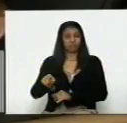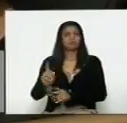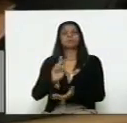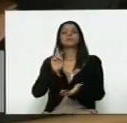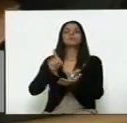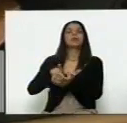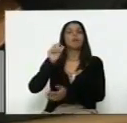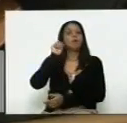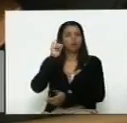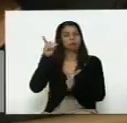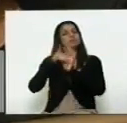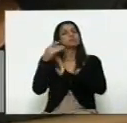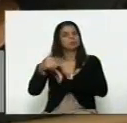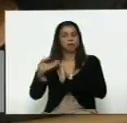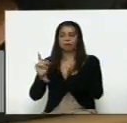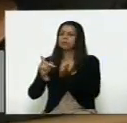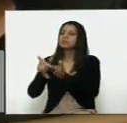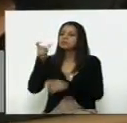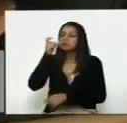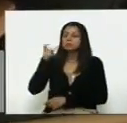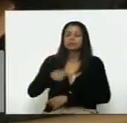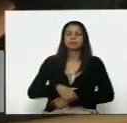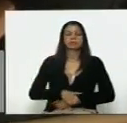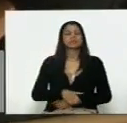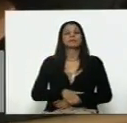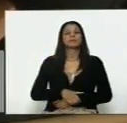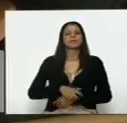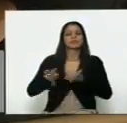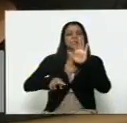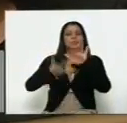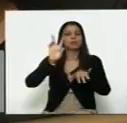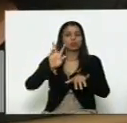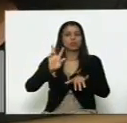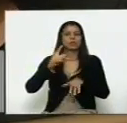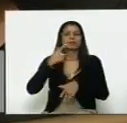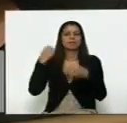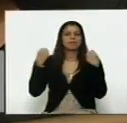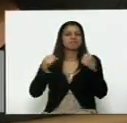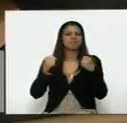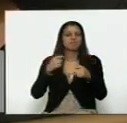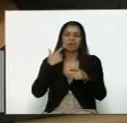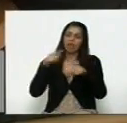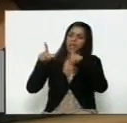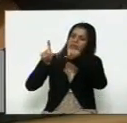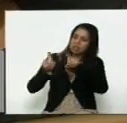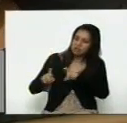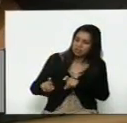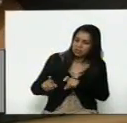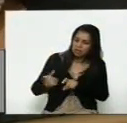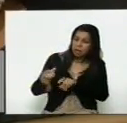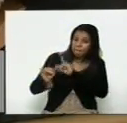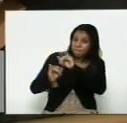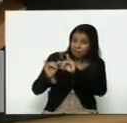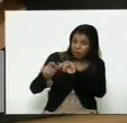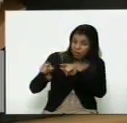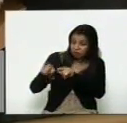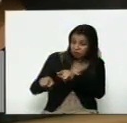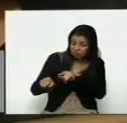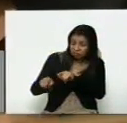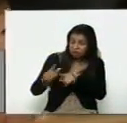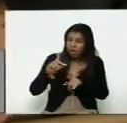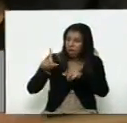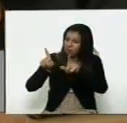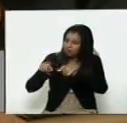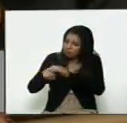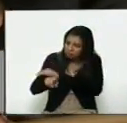nacido o la recién nacida. Número 12. La realización de exámenes neonatales al recién